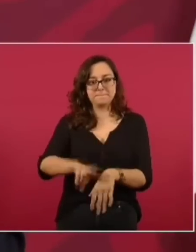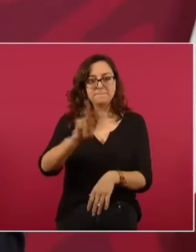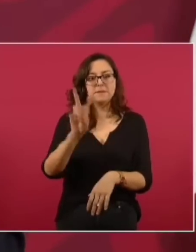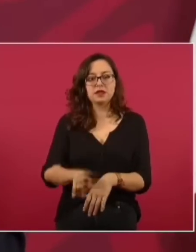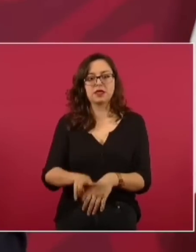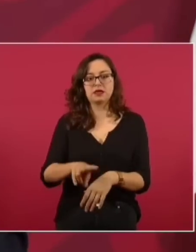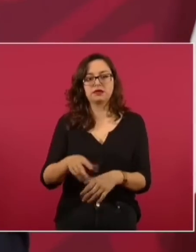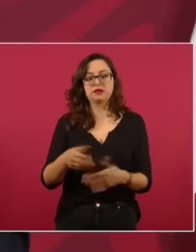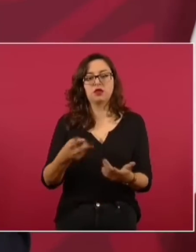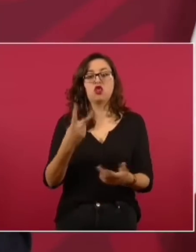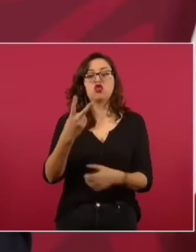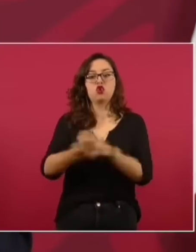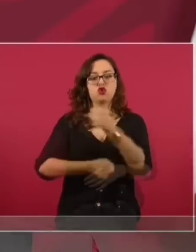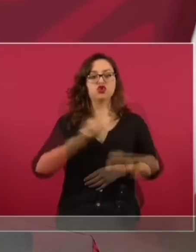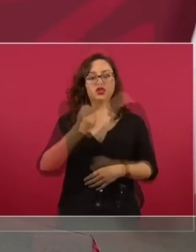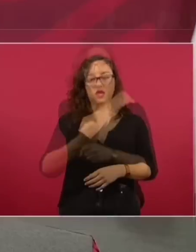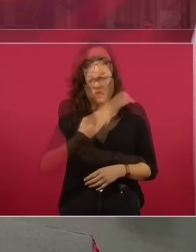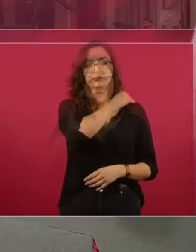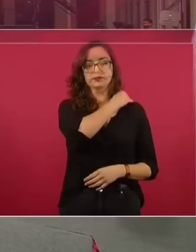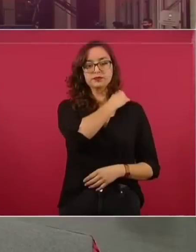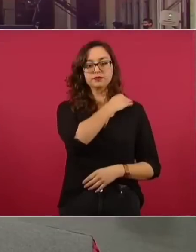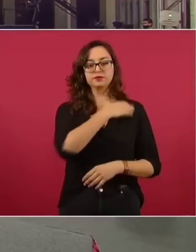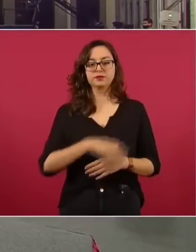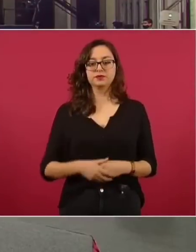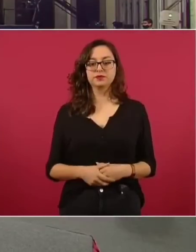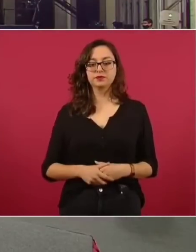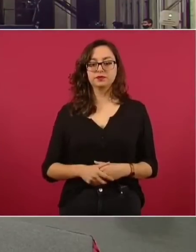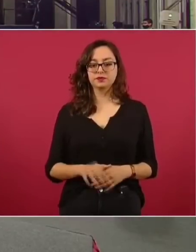consolidadas al fin de mi gobierno.